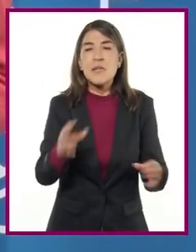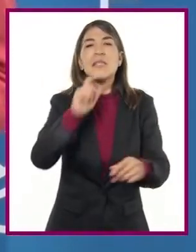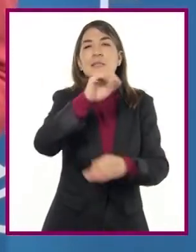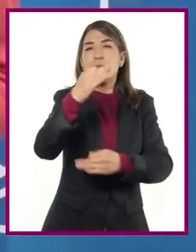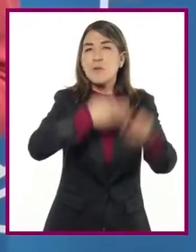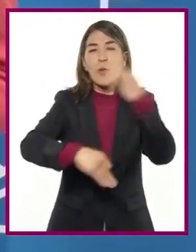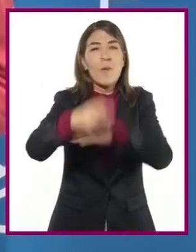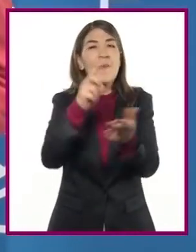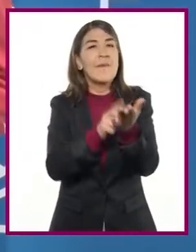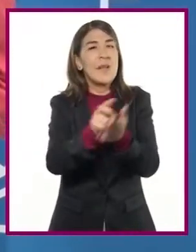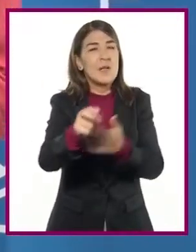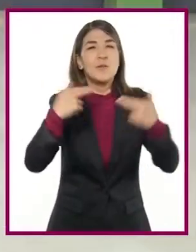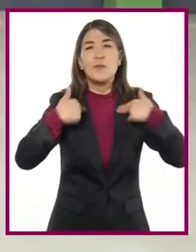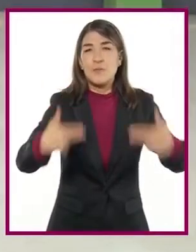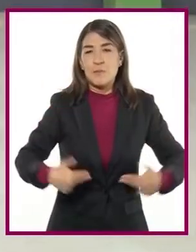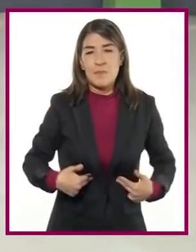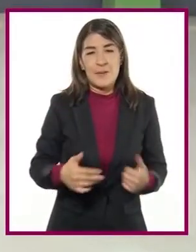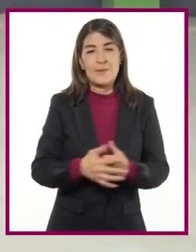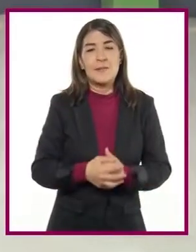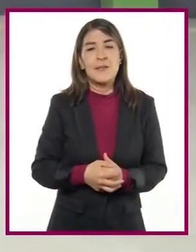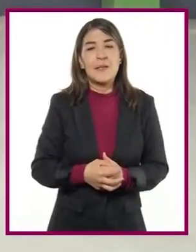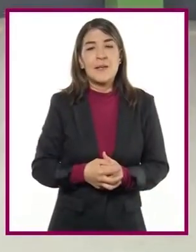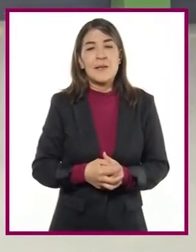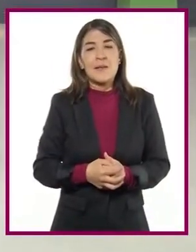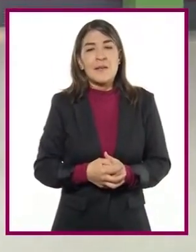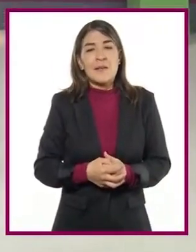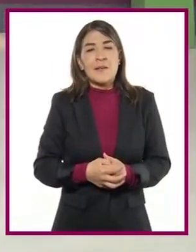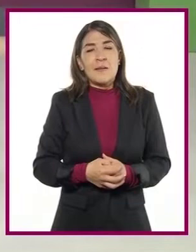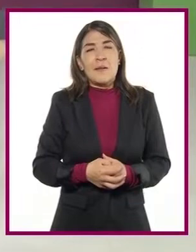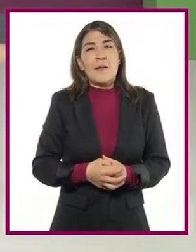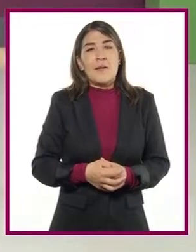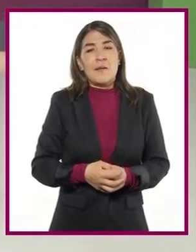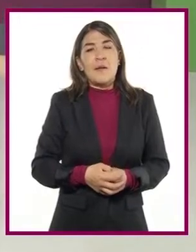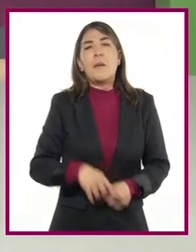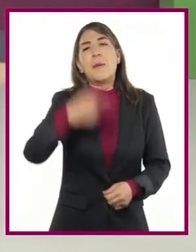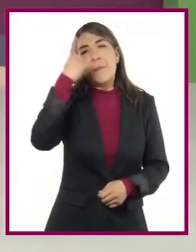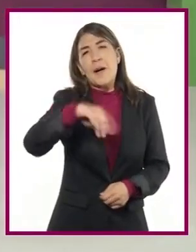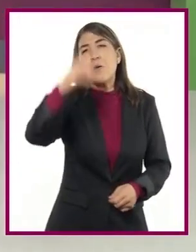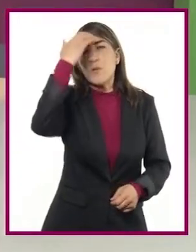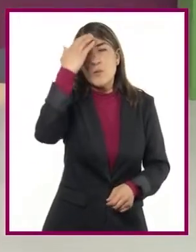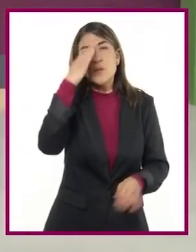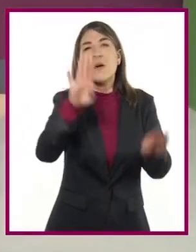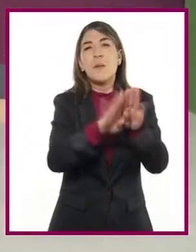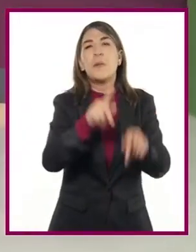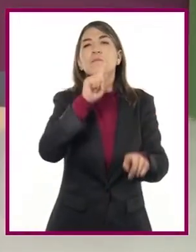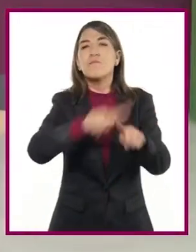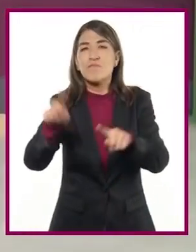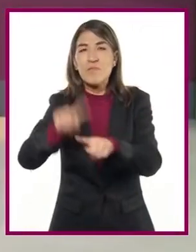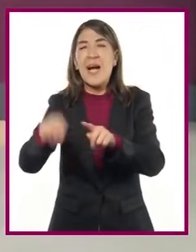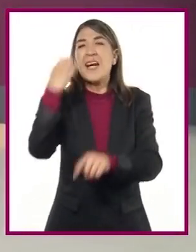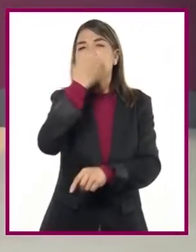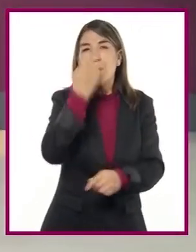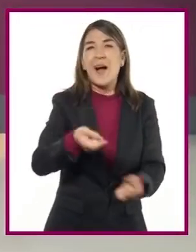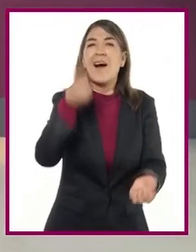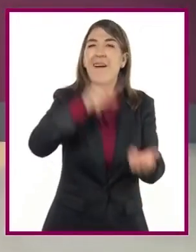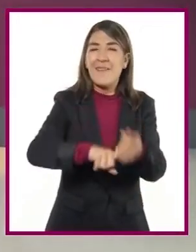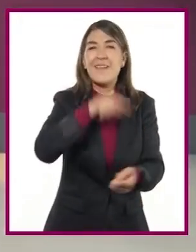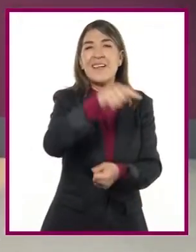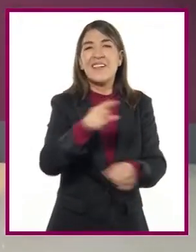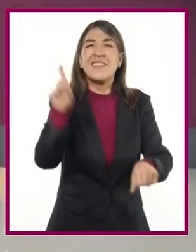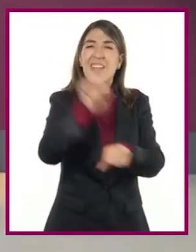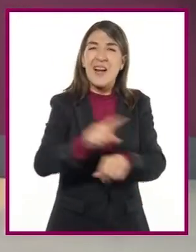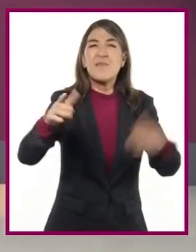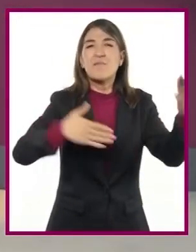los derechos humanos. Para conocer situaciones escolares o de la vida cotidiana en el que esté presente